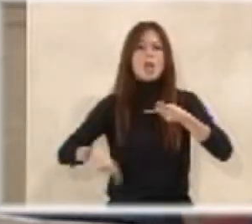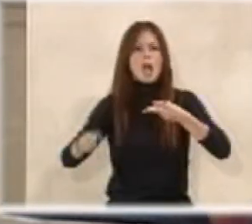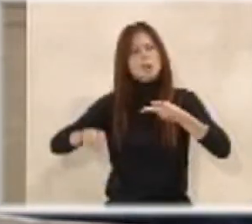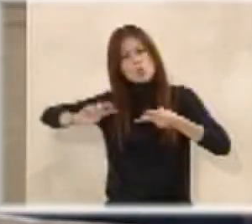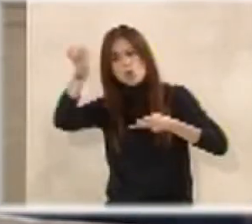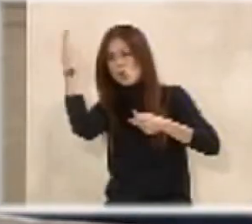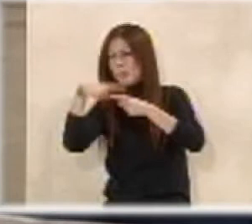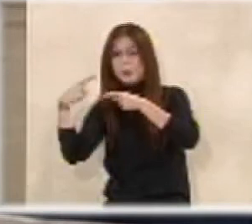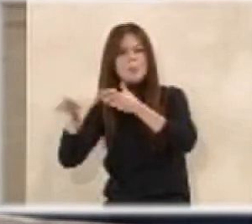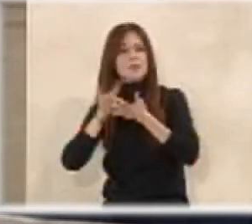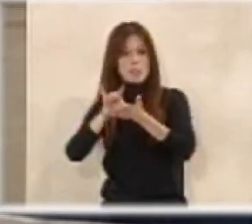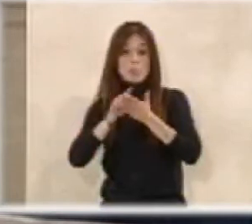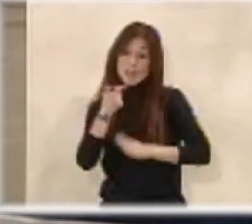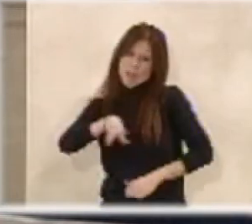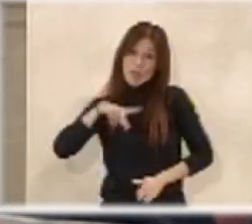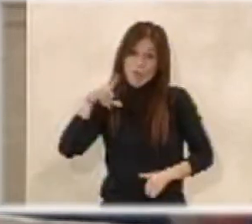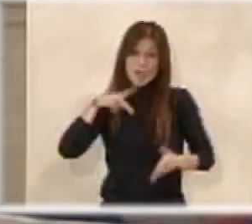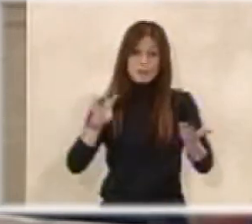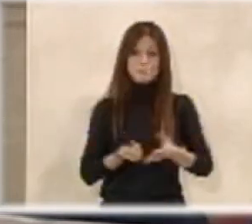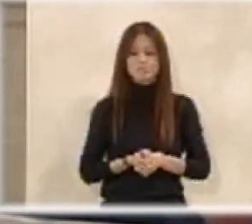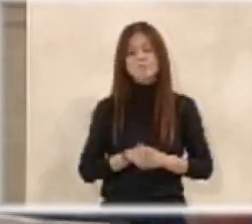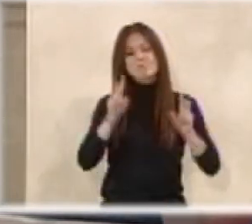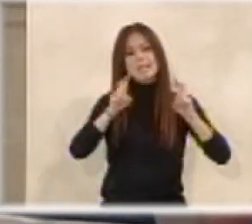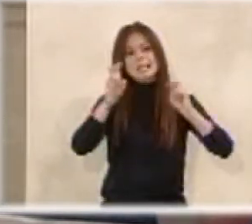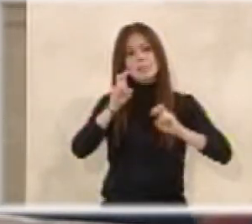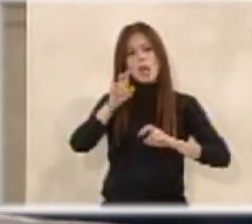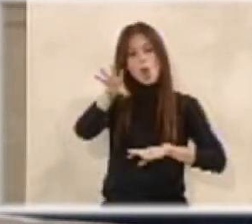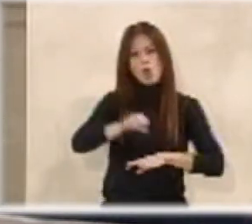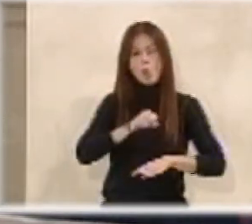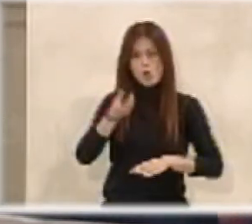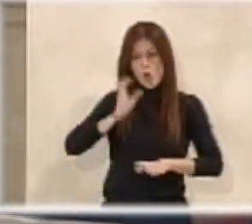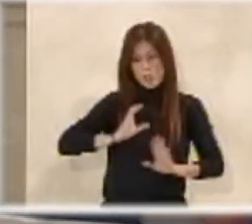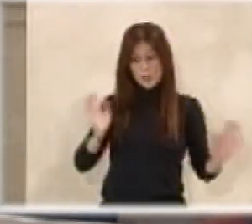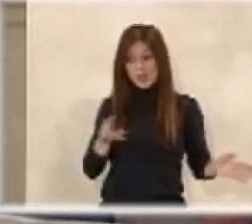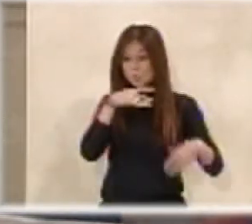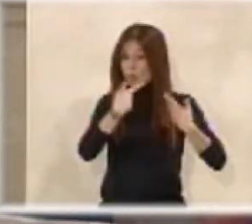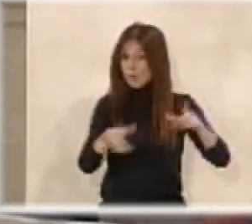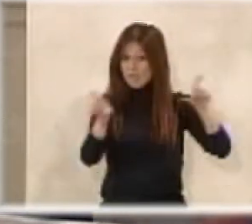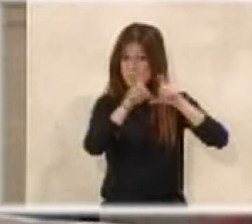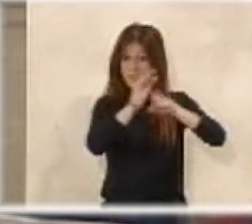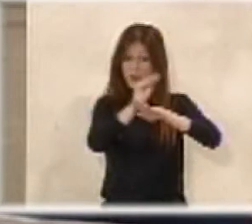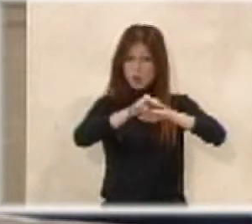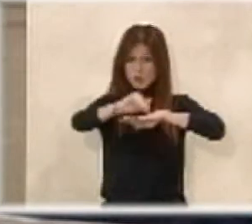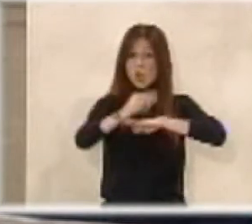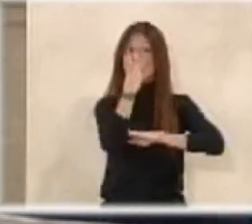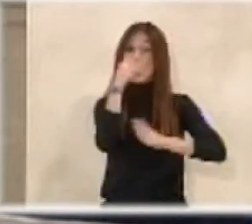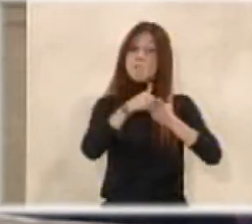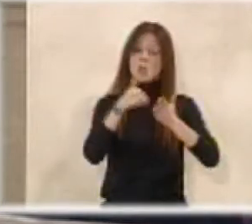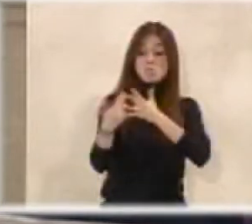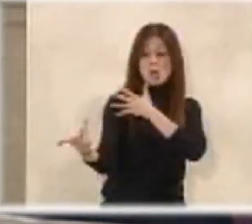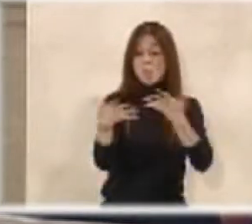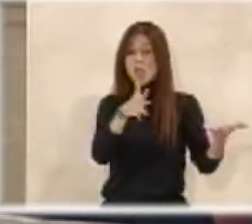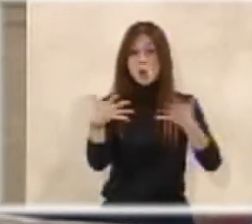en otros servicios, y la deuda también. El cobro. En este momento la entidad de conservación mantiene 3 millones de euros